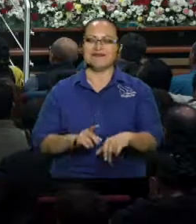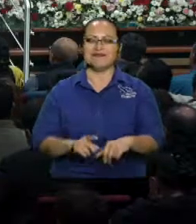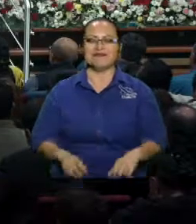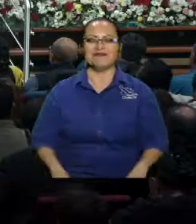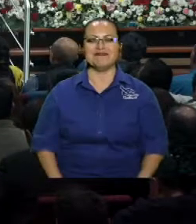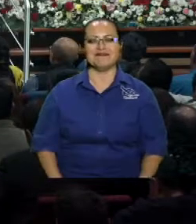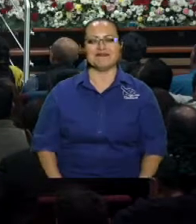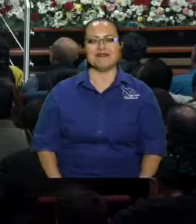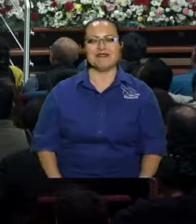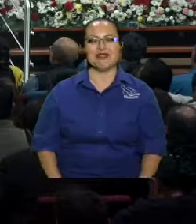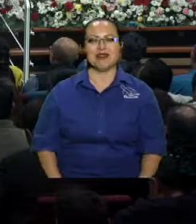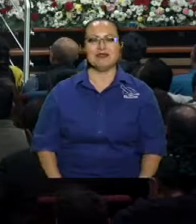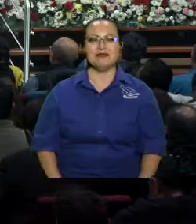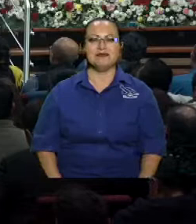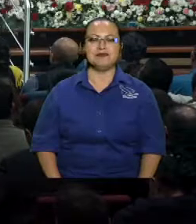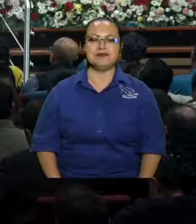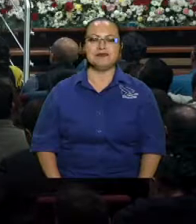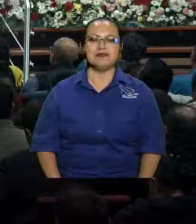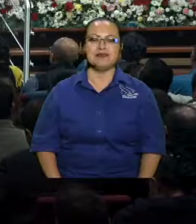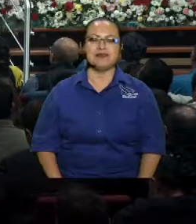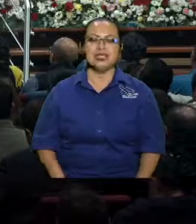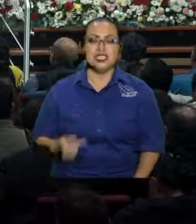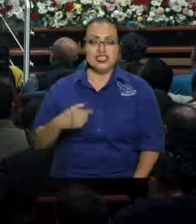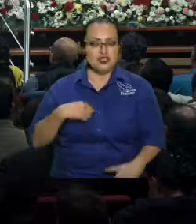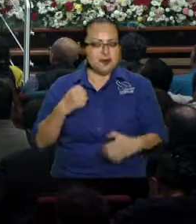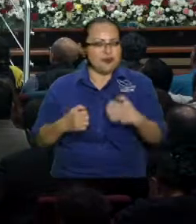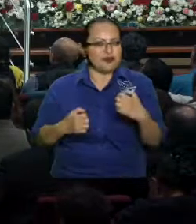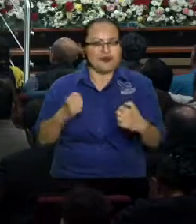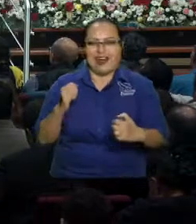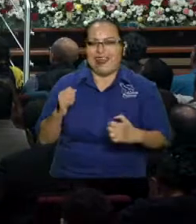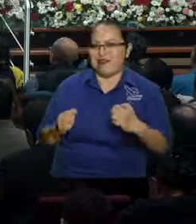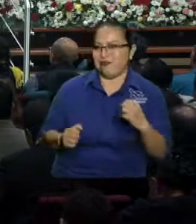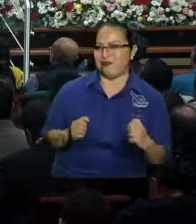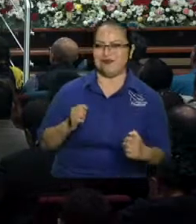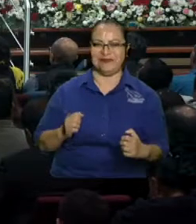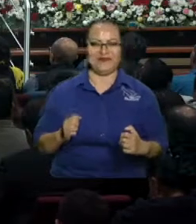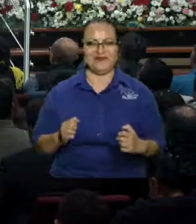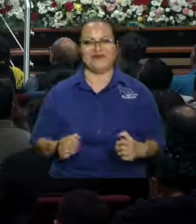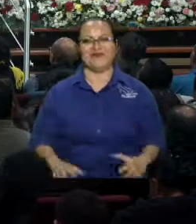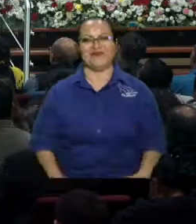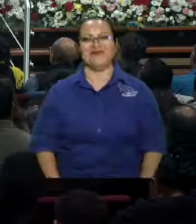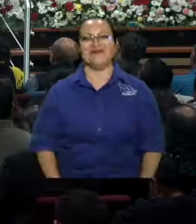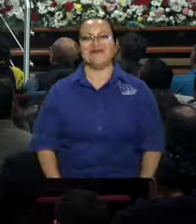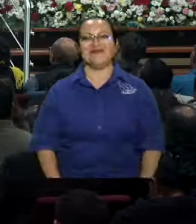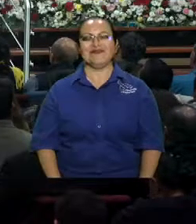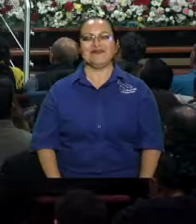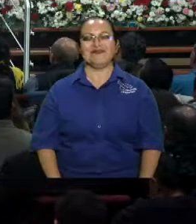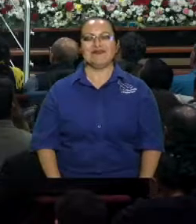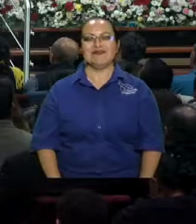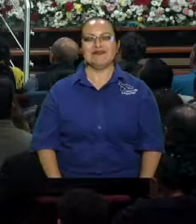mire, ni el tiempo puse, hermano, qué barbaridad, pero es que estaba emocionado.